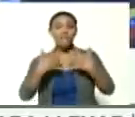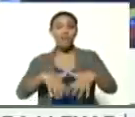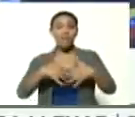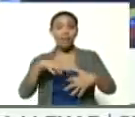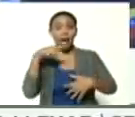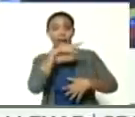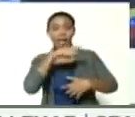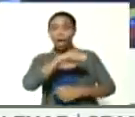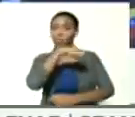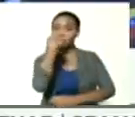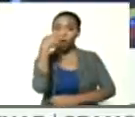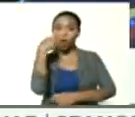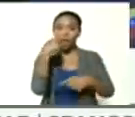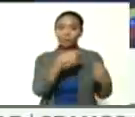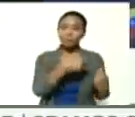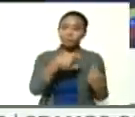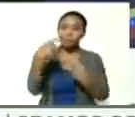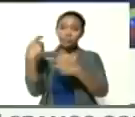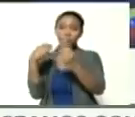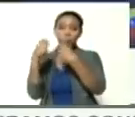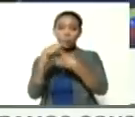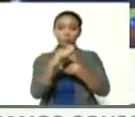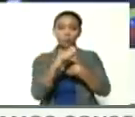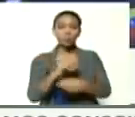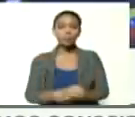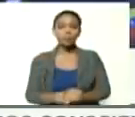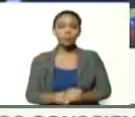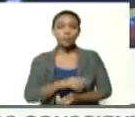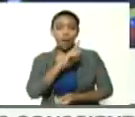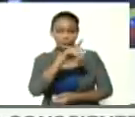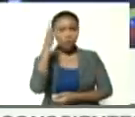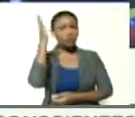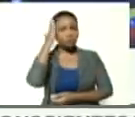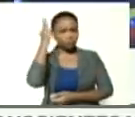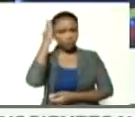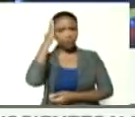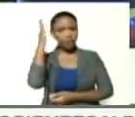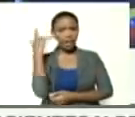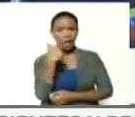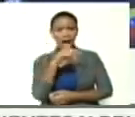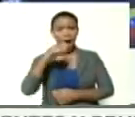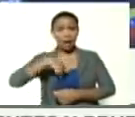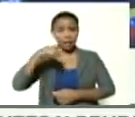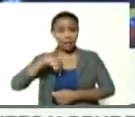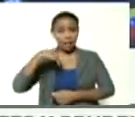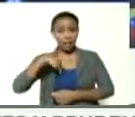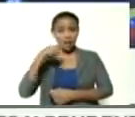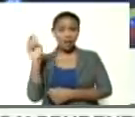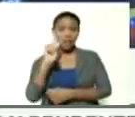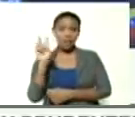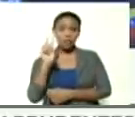la industria del narcotráfico. Ellos saben que de este lado,